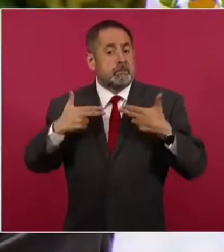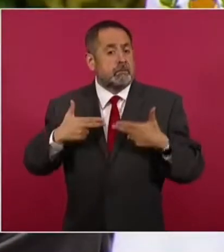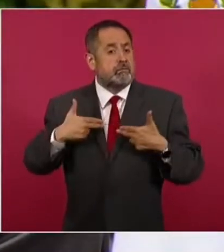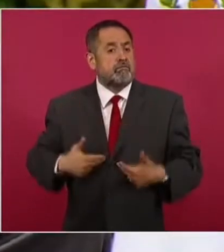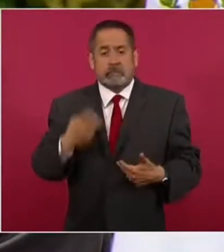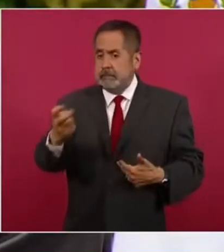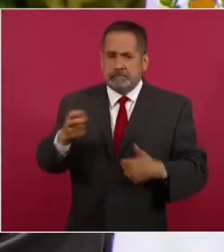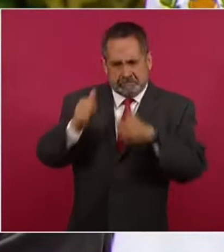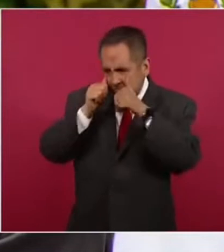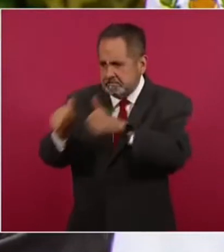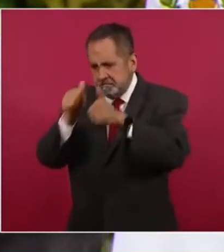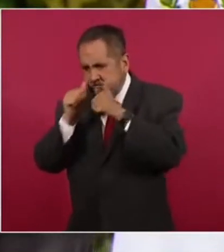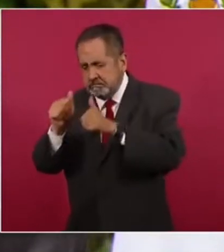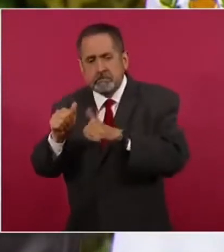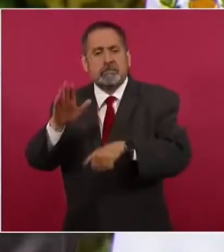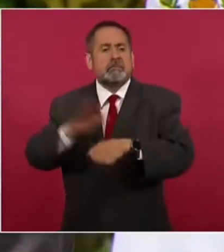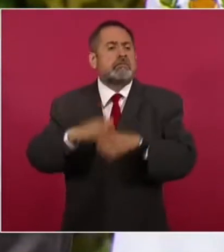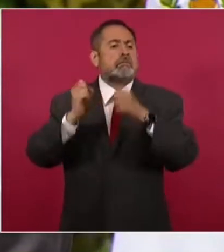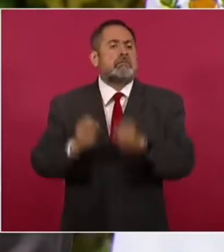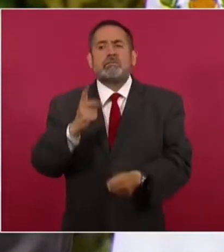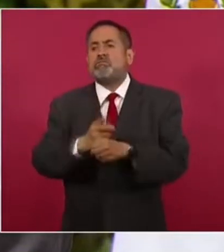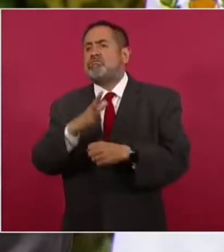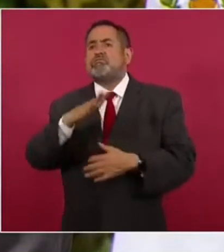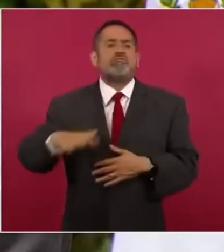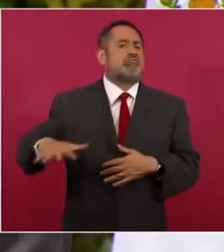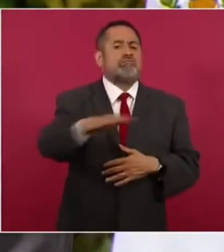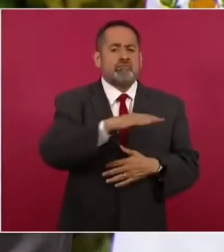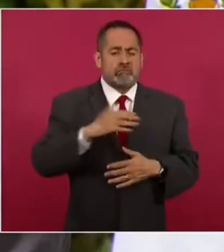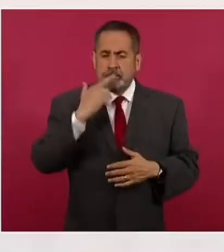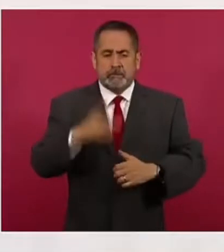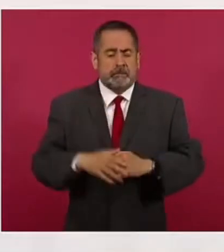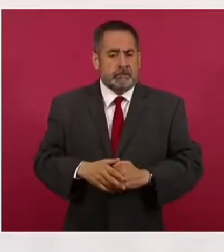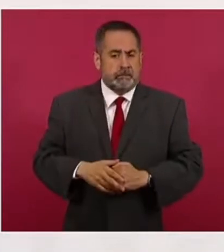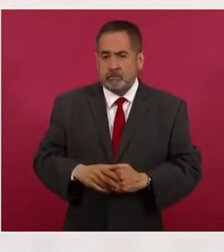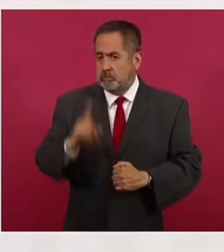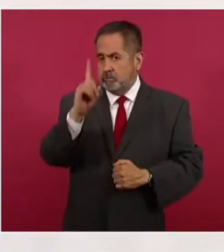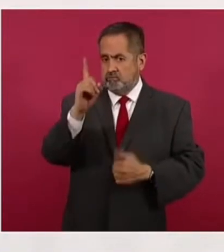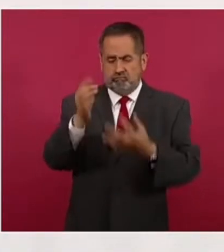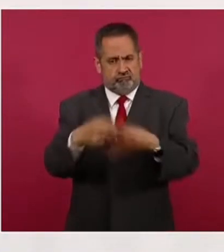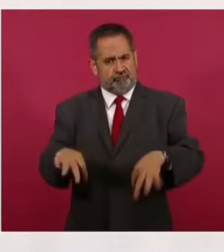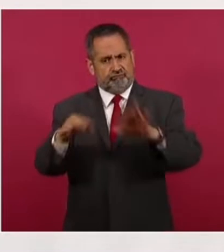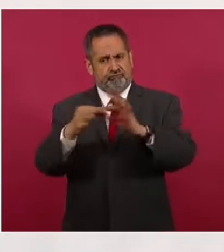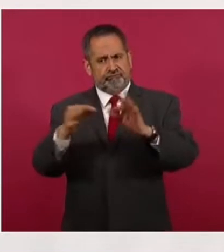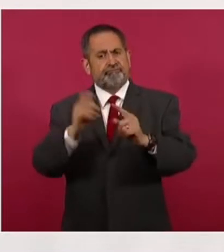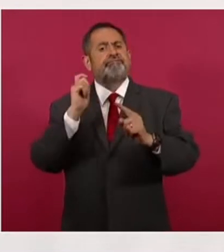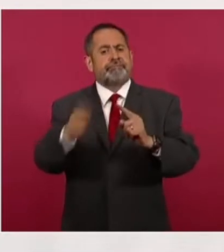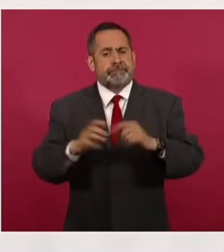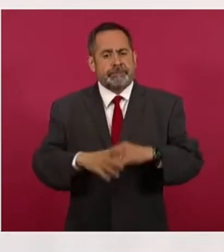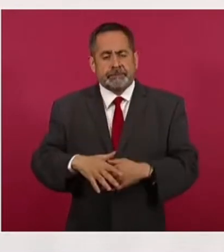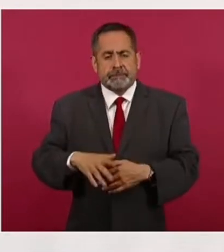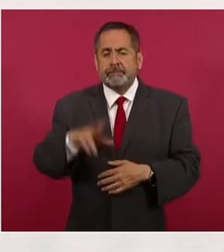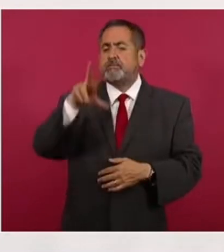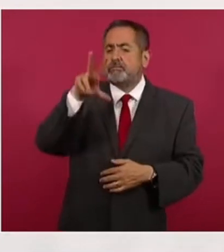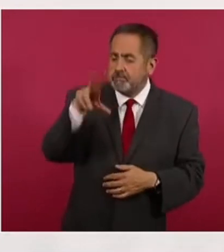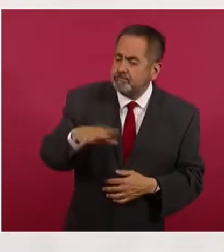para garantizar la seguridad pública. Y algo muy importante, no permitiendo la